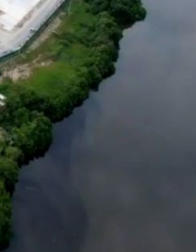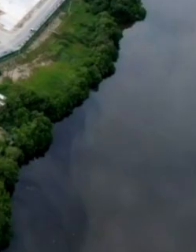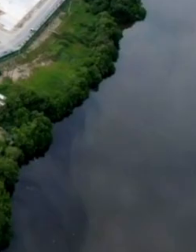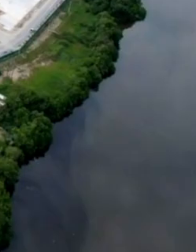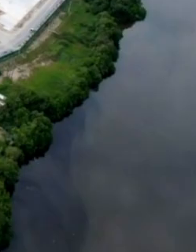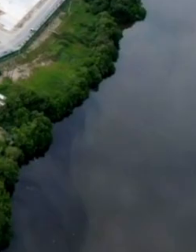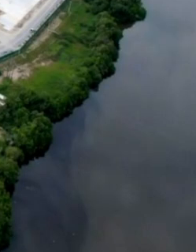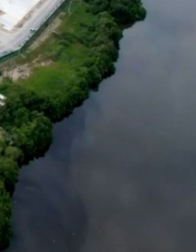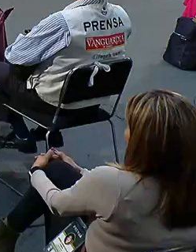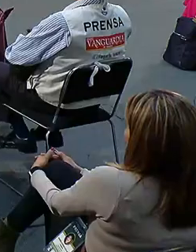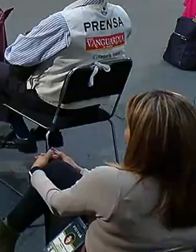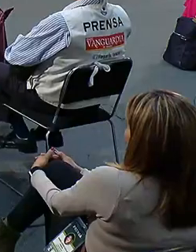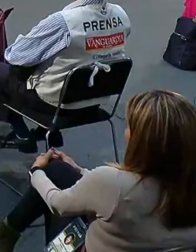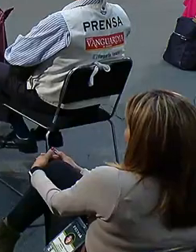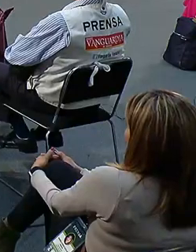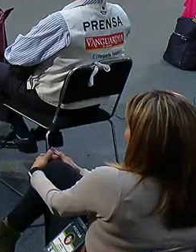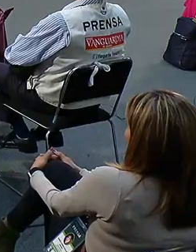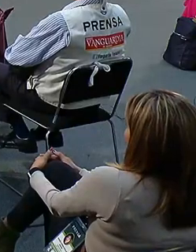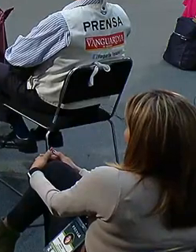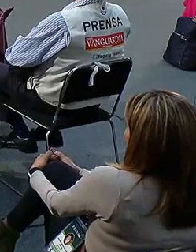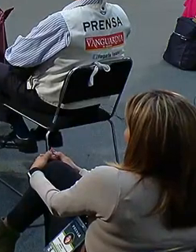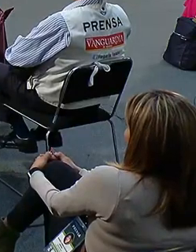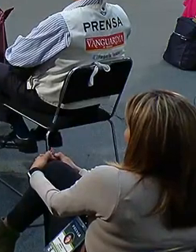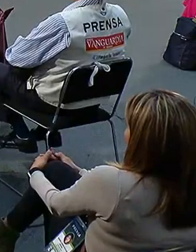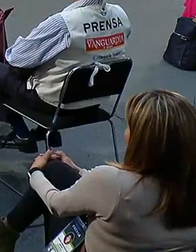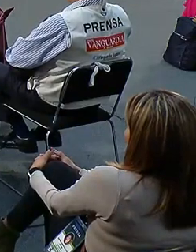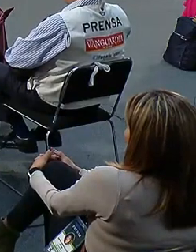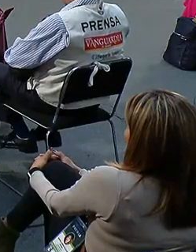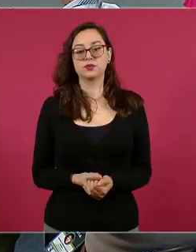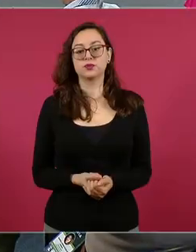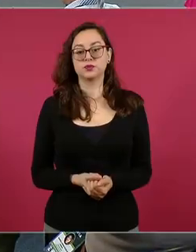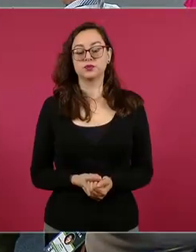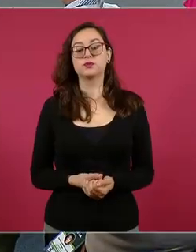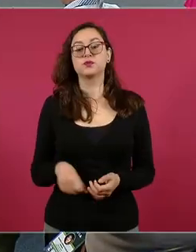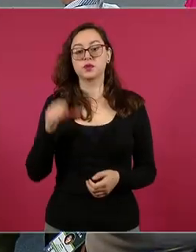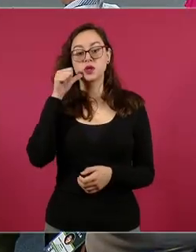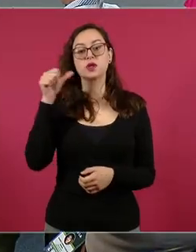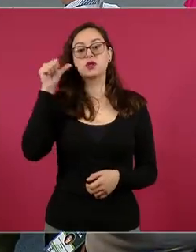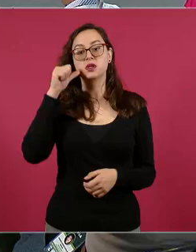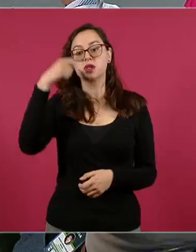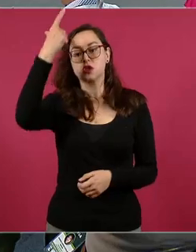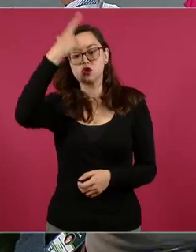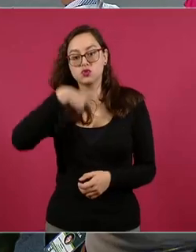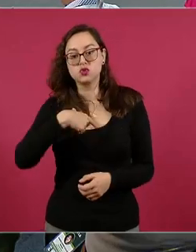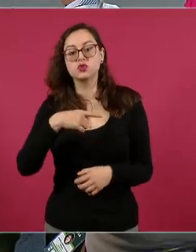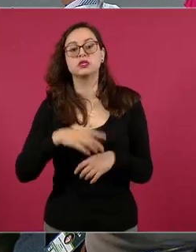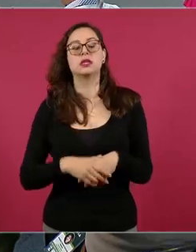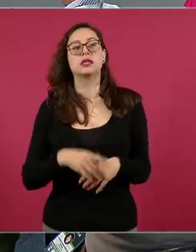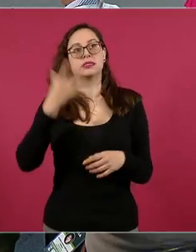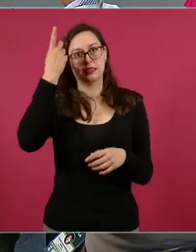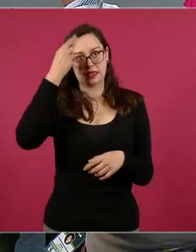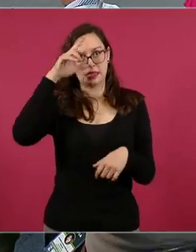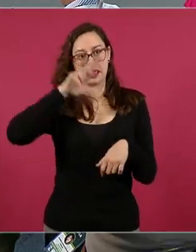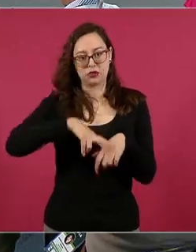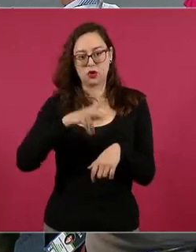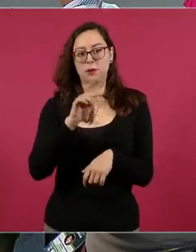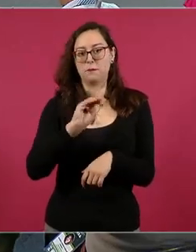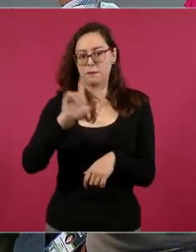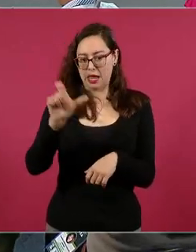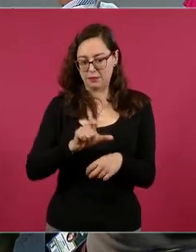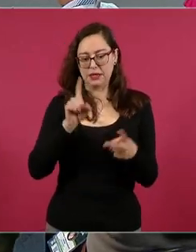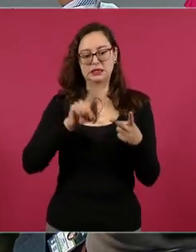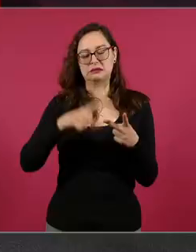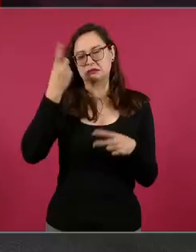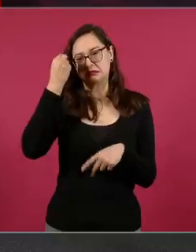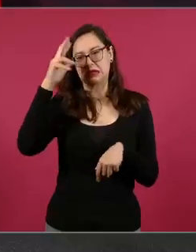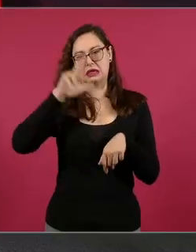los directivos, los encargados de la construcción de la refinería por parte de Pemex.